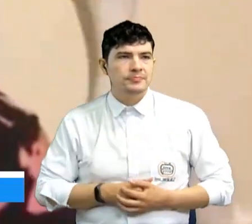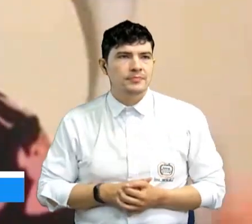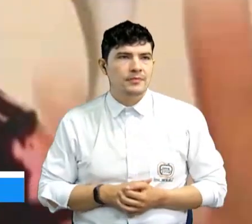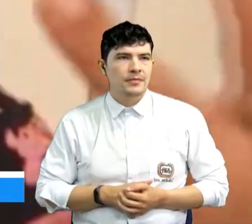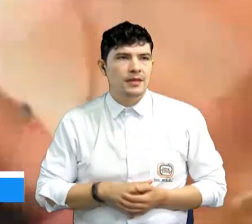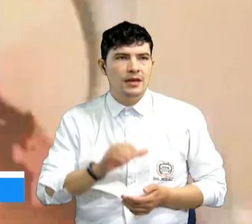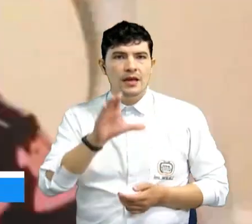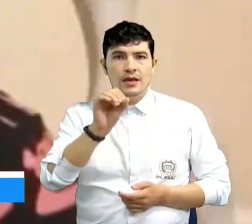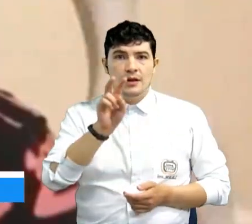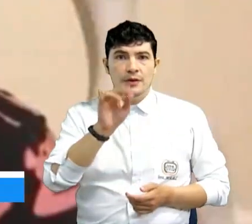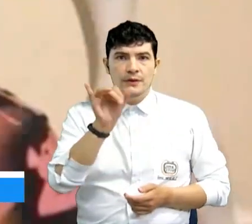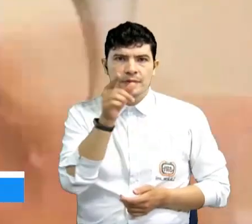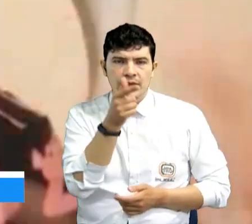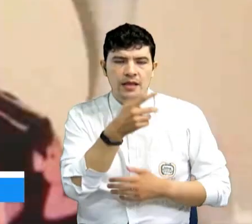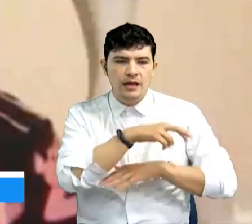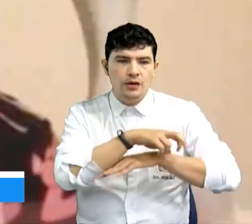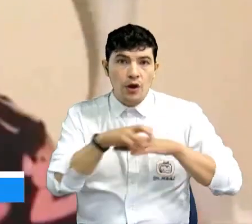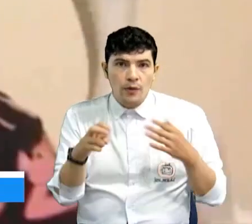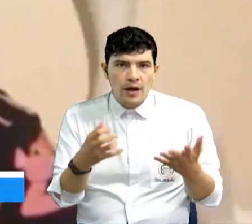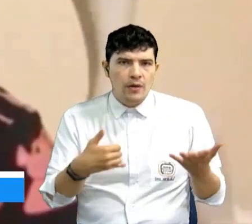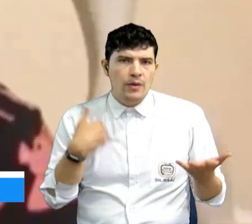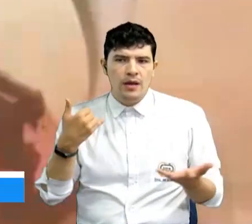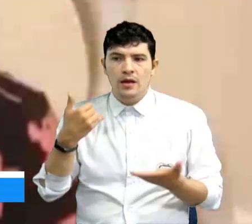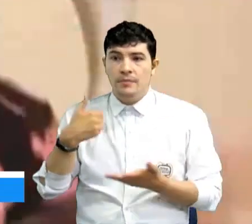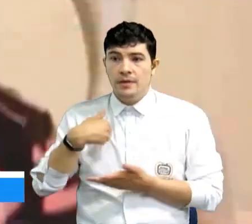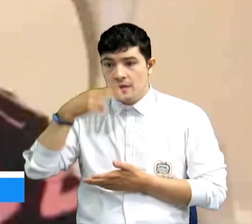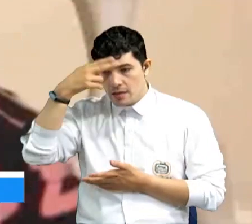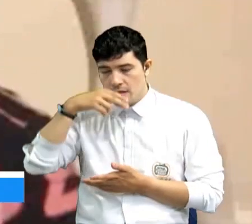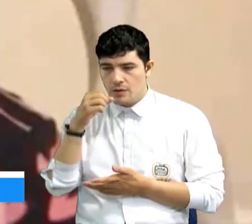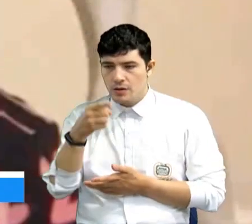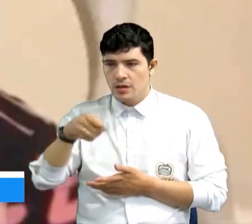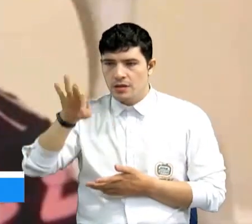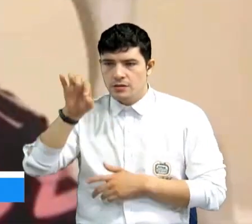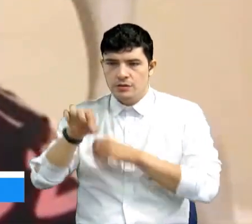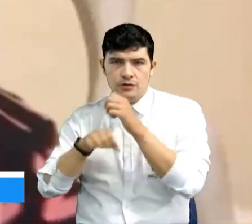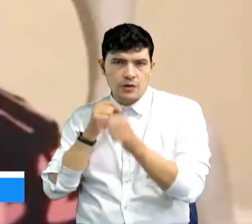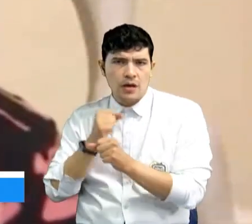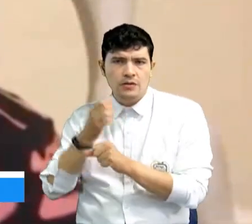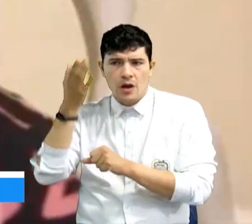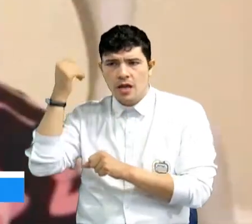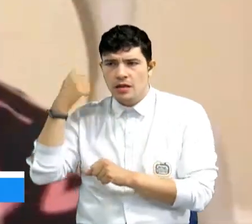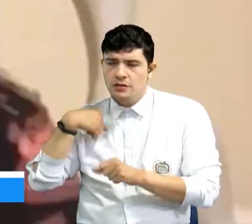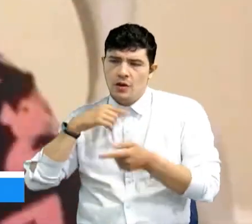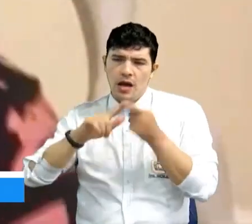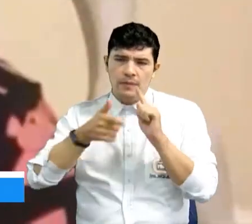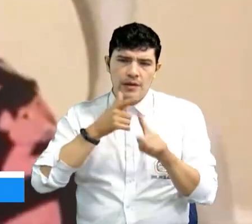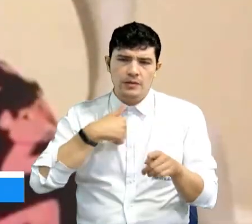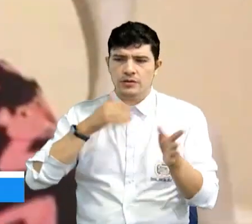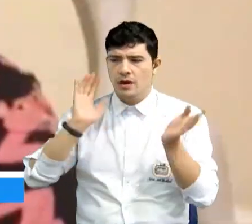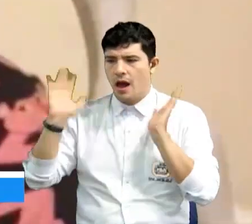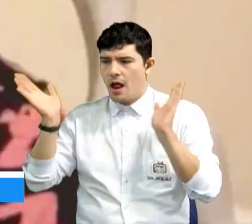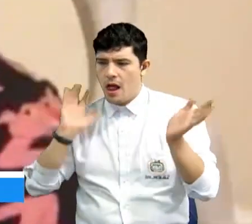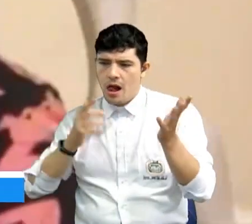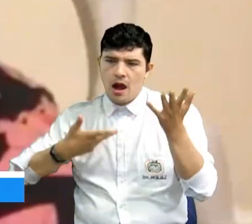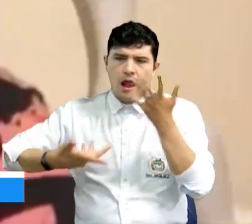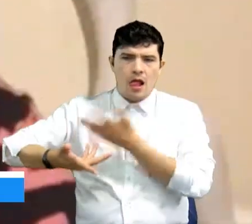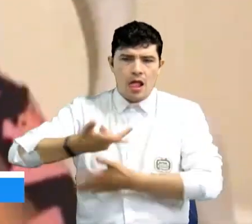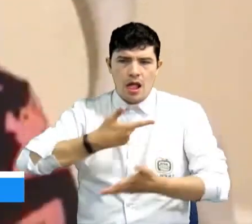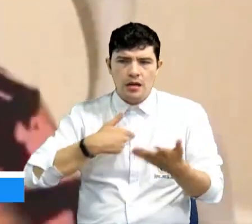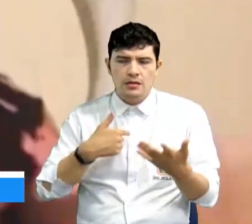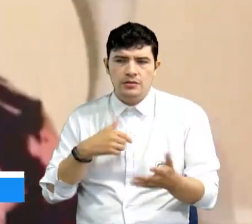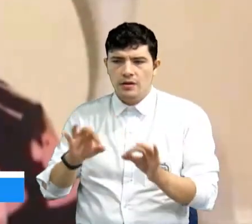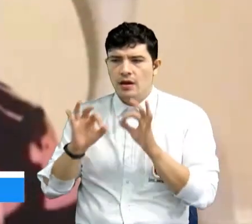está robando la juventud tengo mi hijo de 18 años que acepta pues yo me iba de copas con los amigos y me y me iba pues al llegar a la